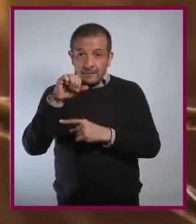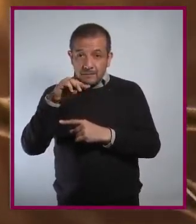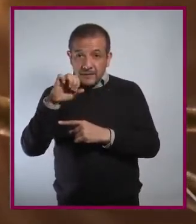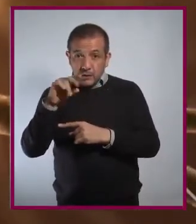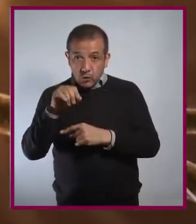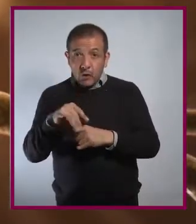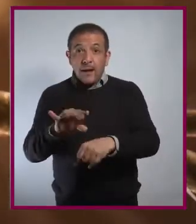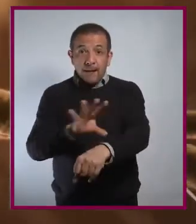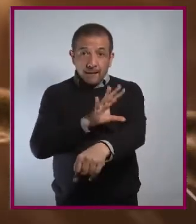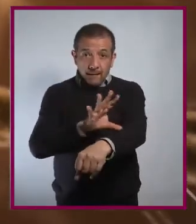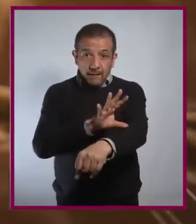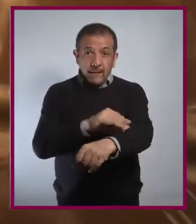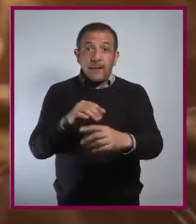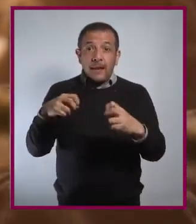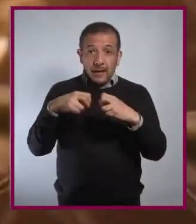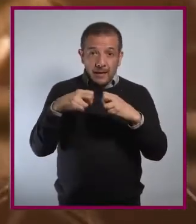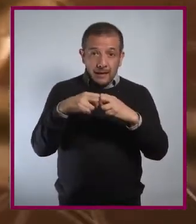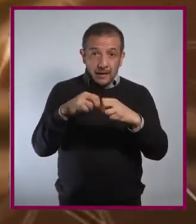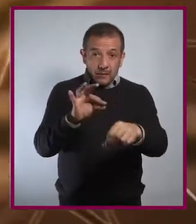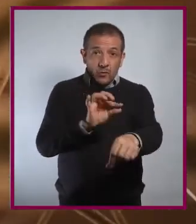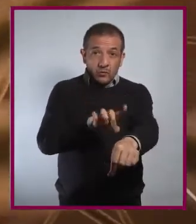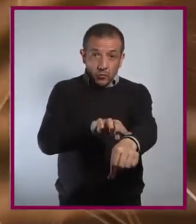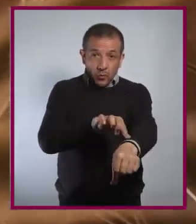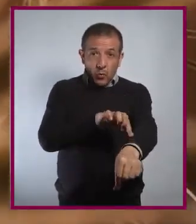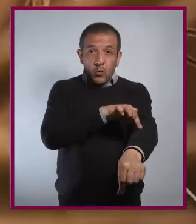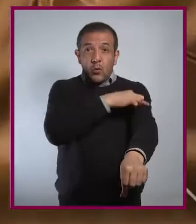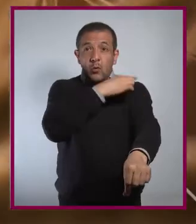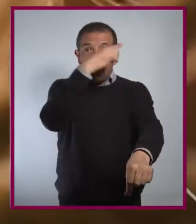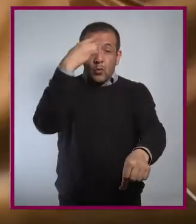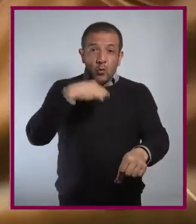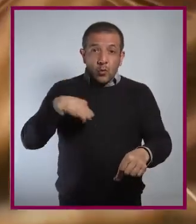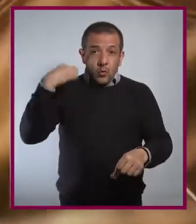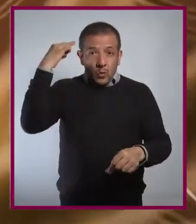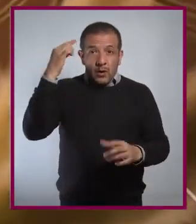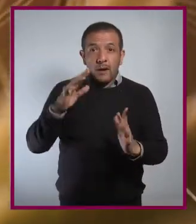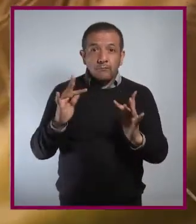la electricidad a través de los nervios hacia el cerebro.